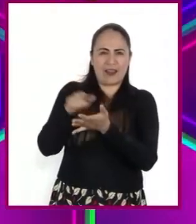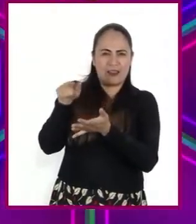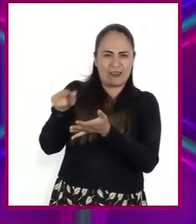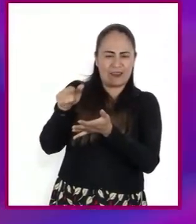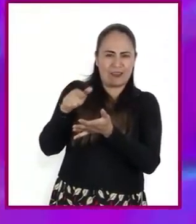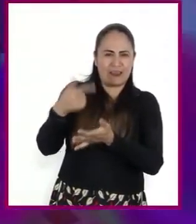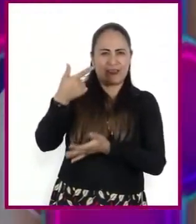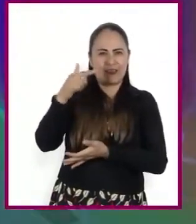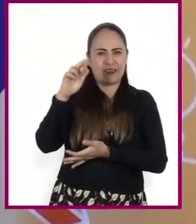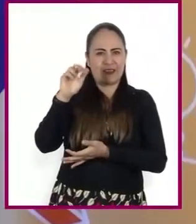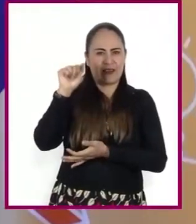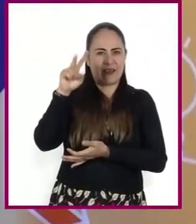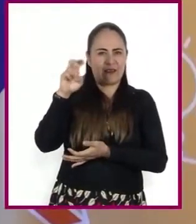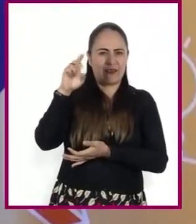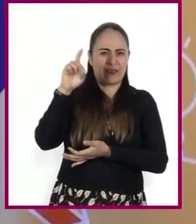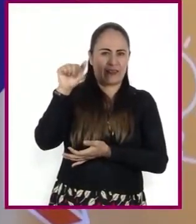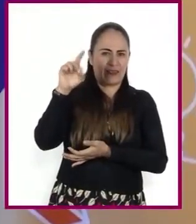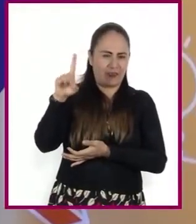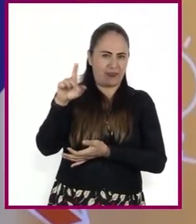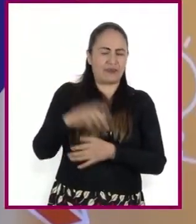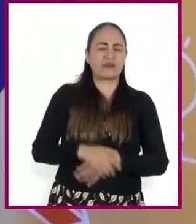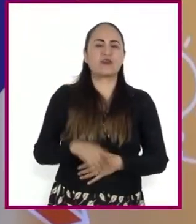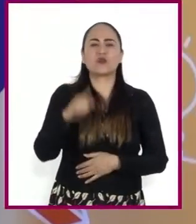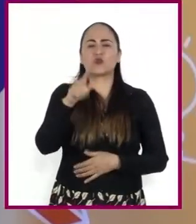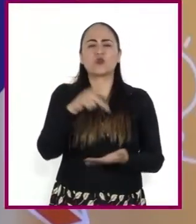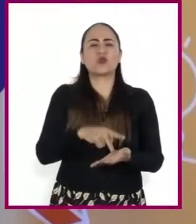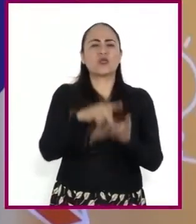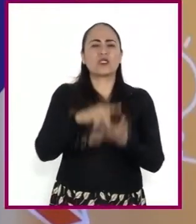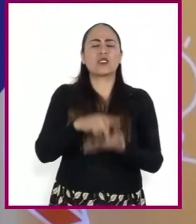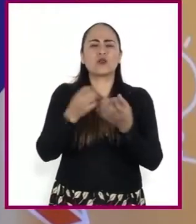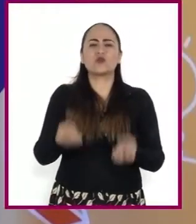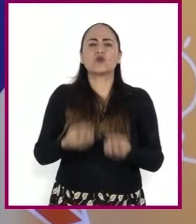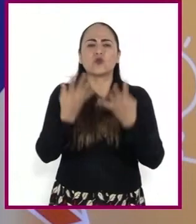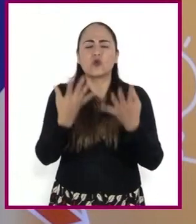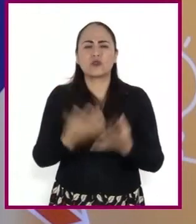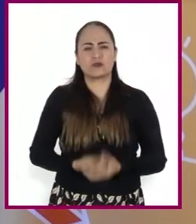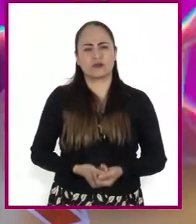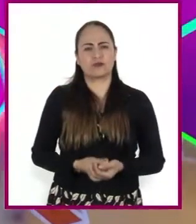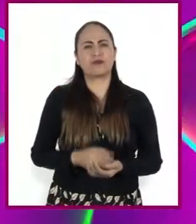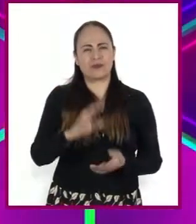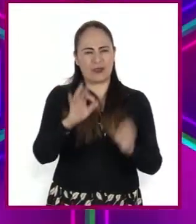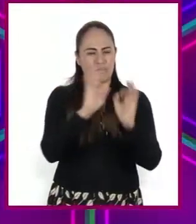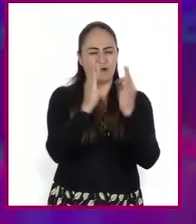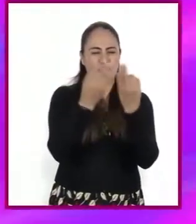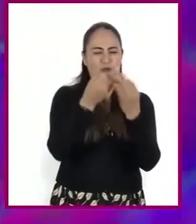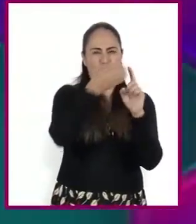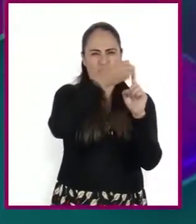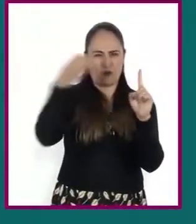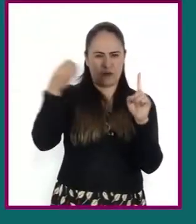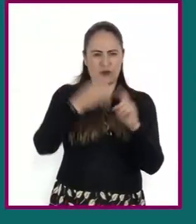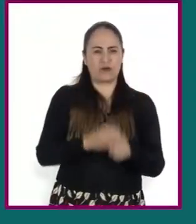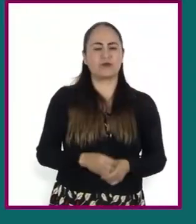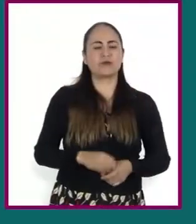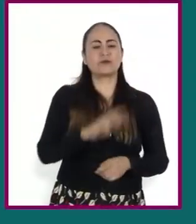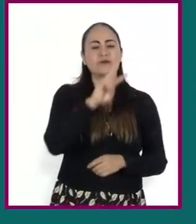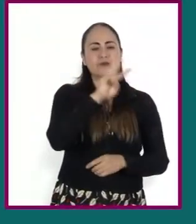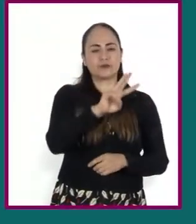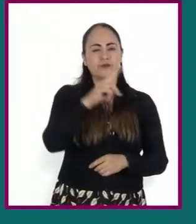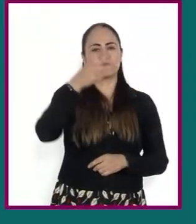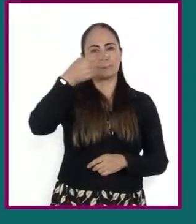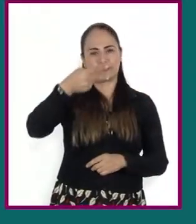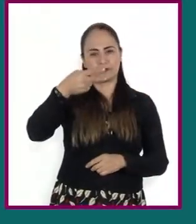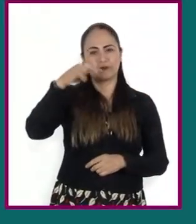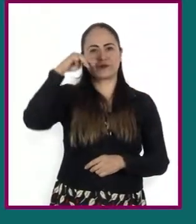universal. Para calcular tu peso, solo deberás utilizar la siguiente fórmula. W es